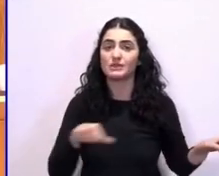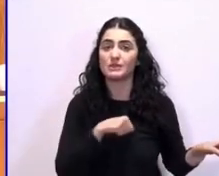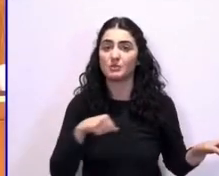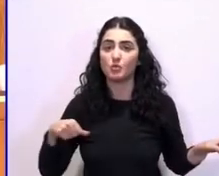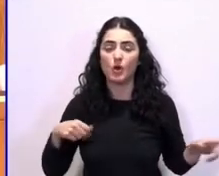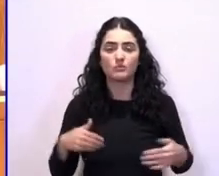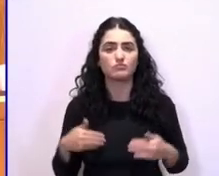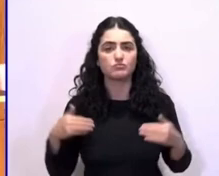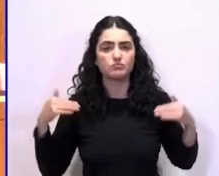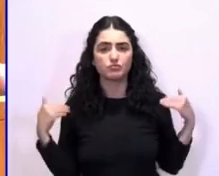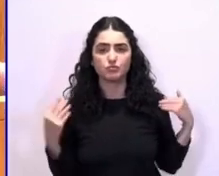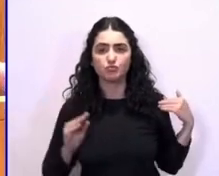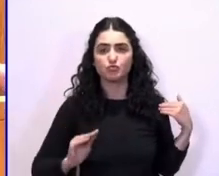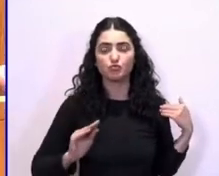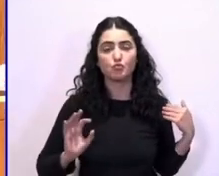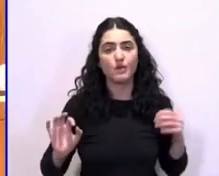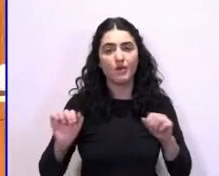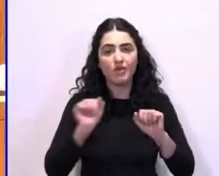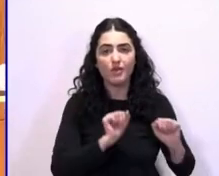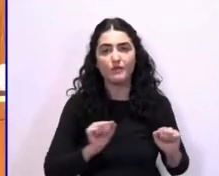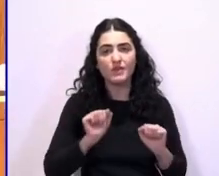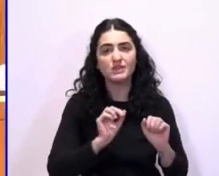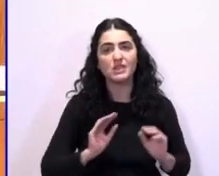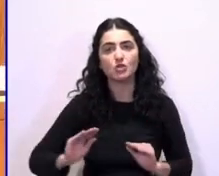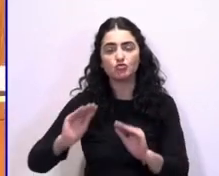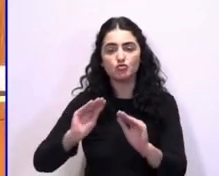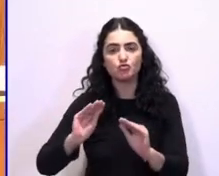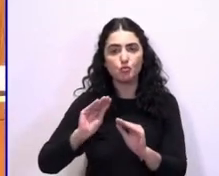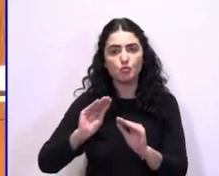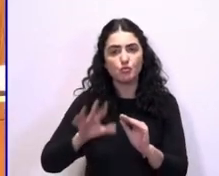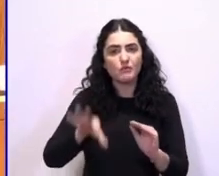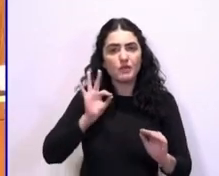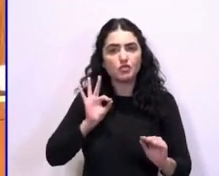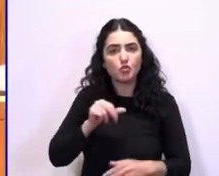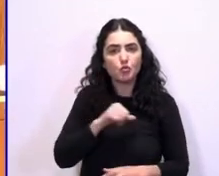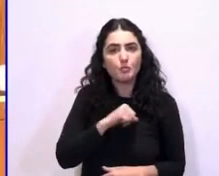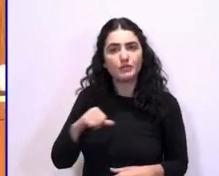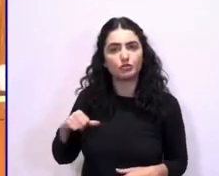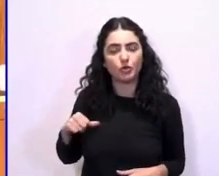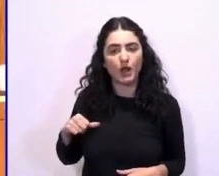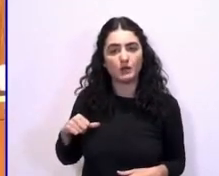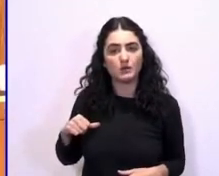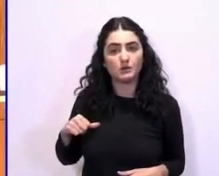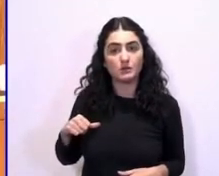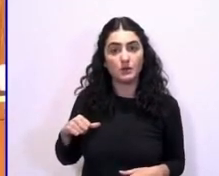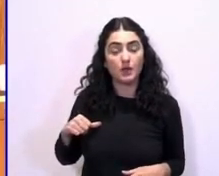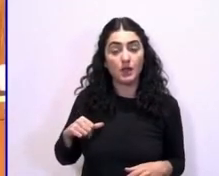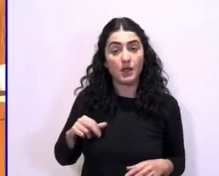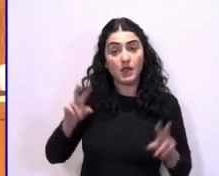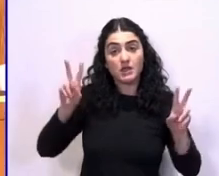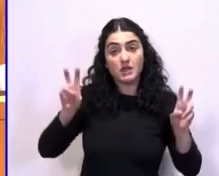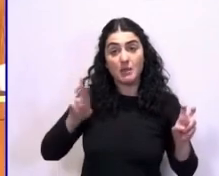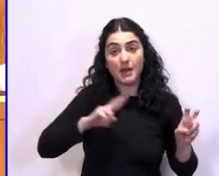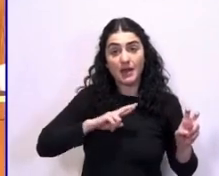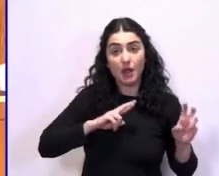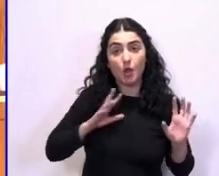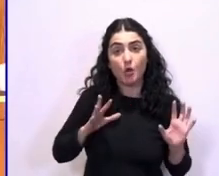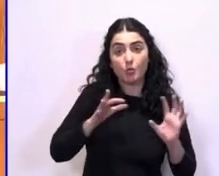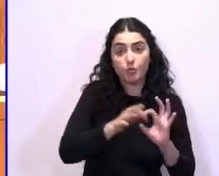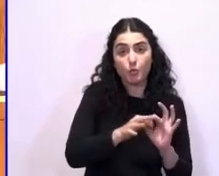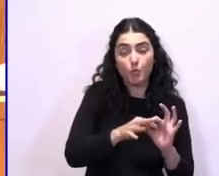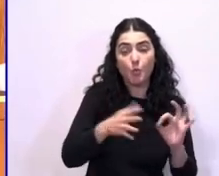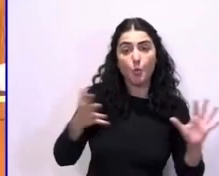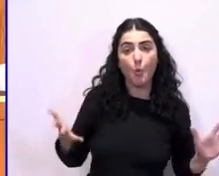la defensa de su posición personal, sea con respecto a sus convicciones religiosas o a la